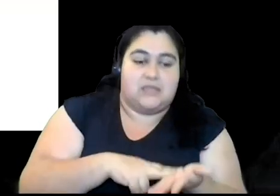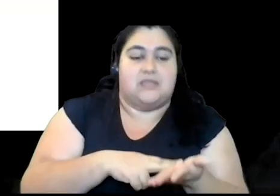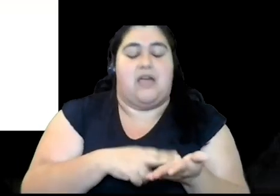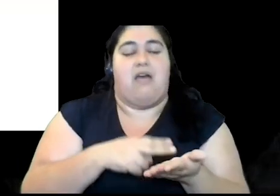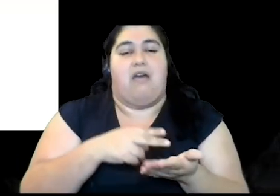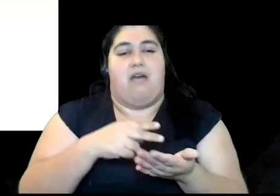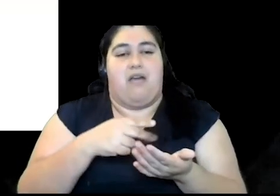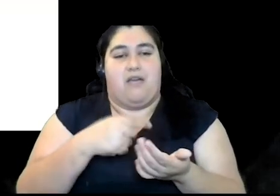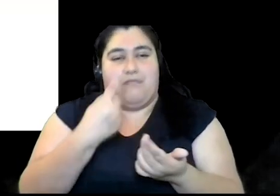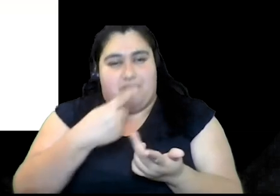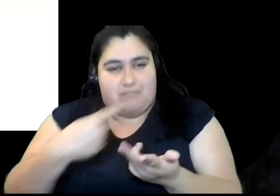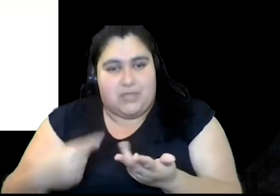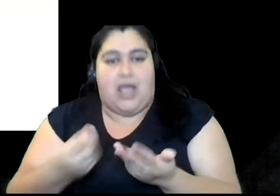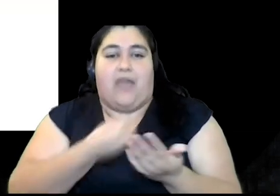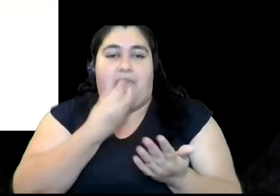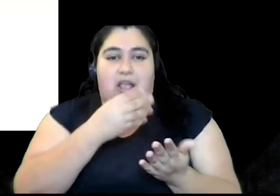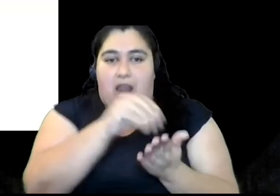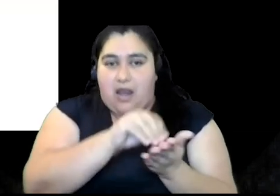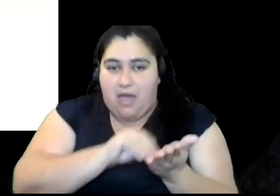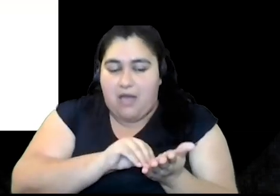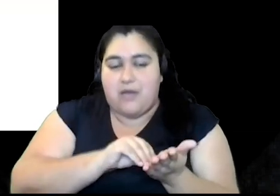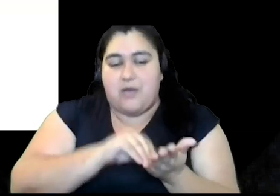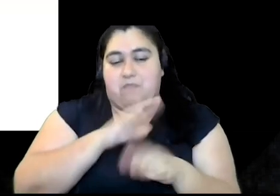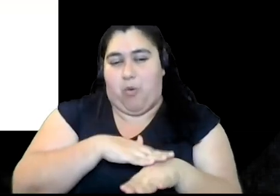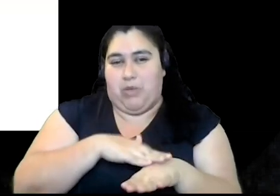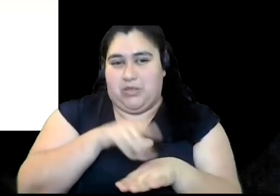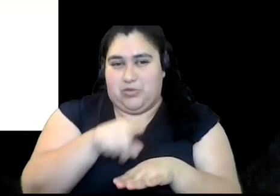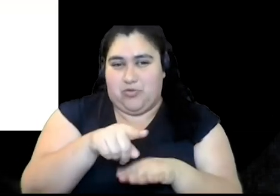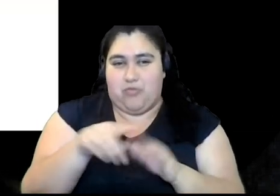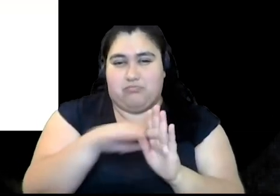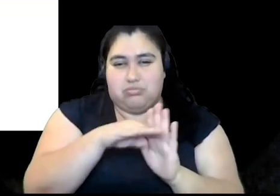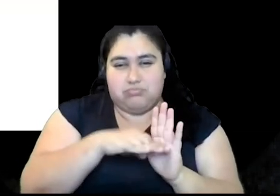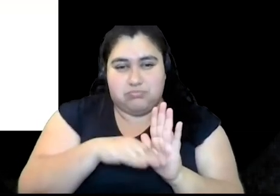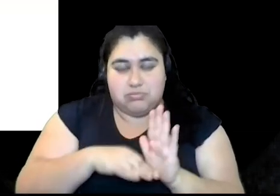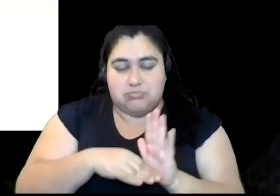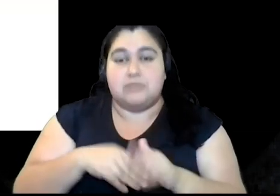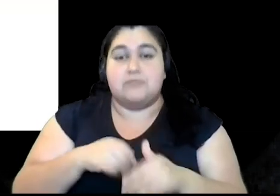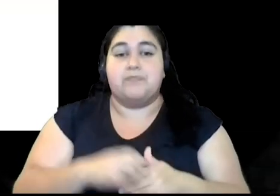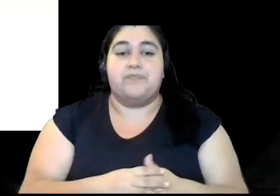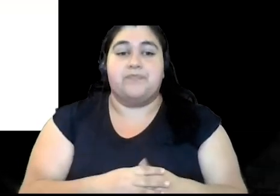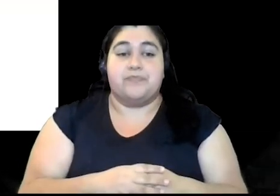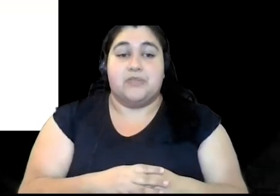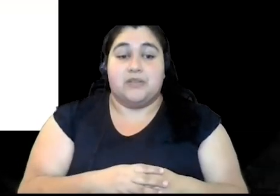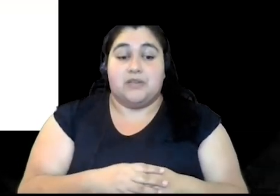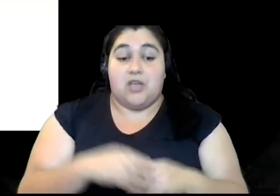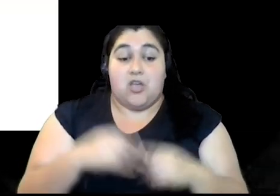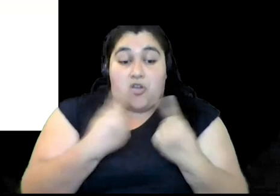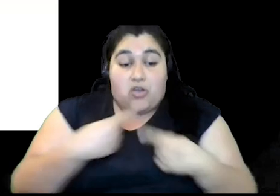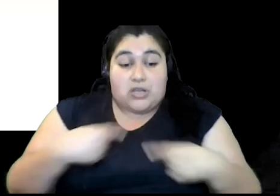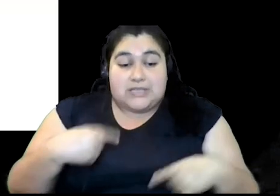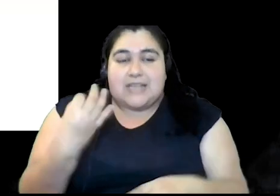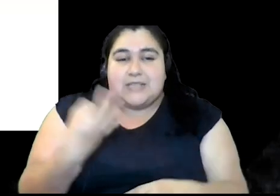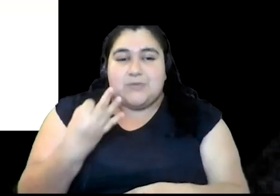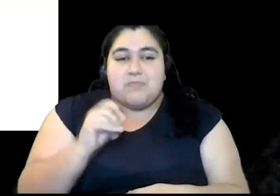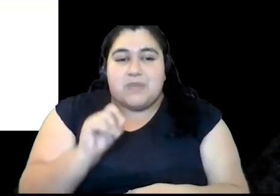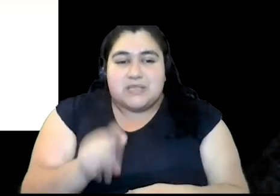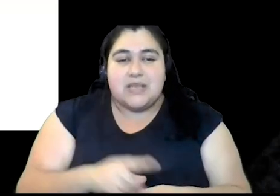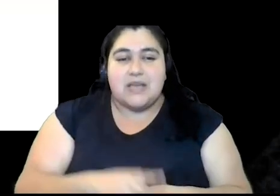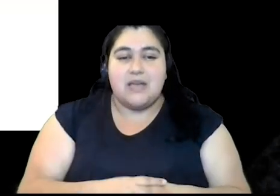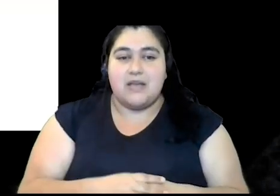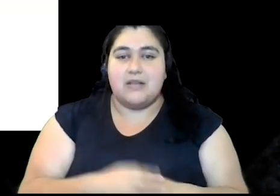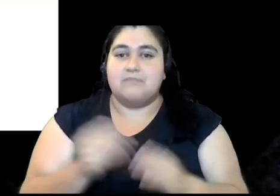a declarar igual en mi formulario de declaración jurada, estas rentas exentas se van